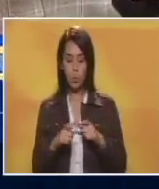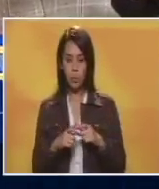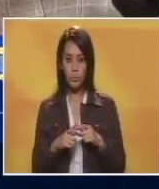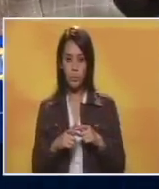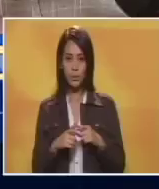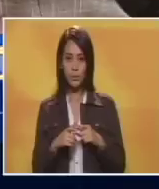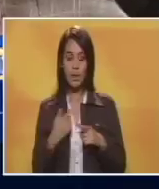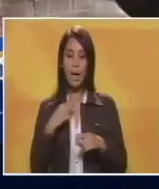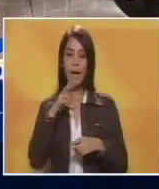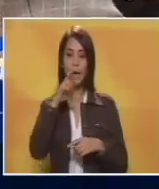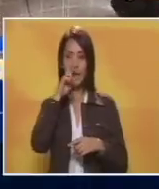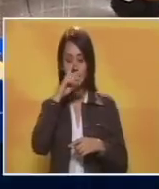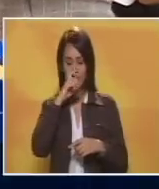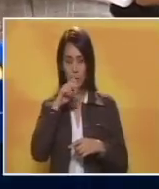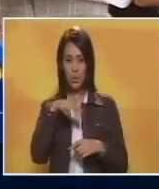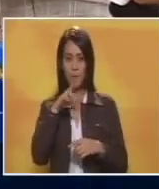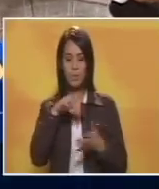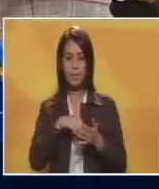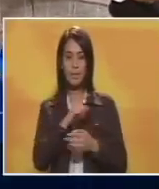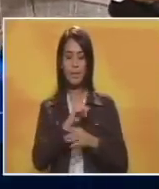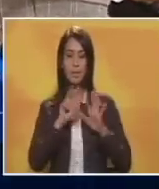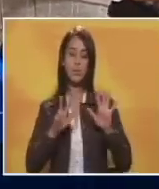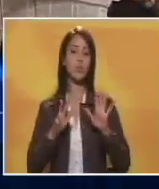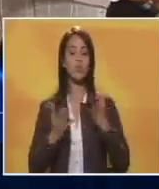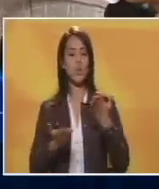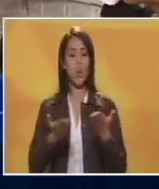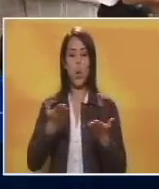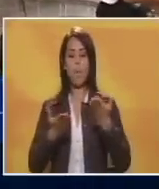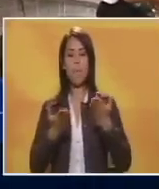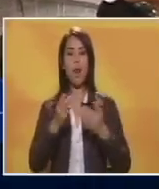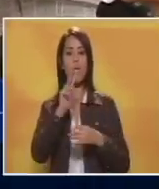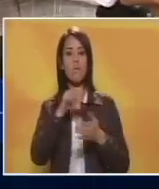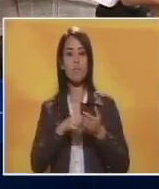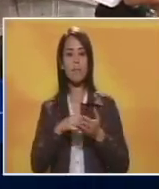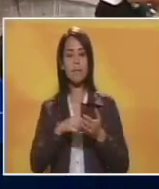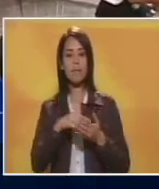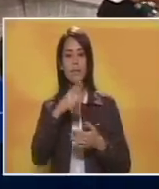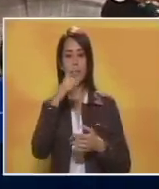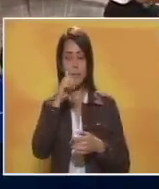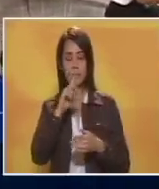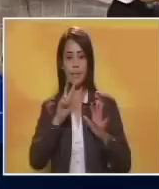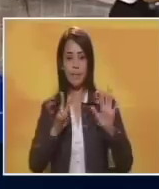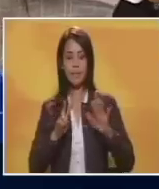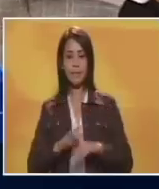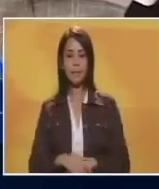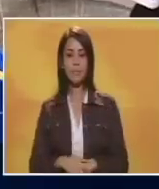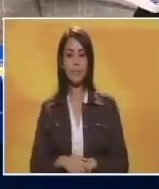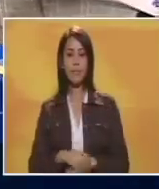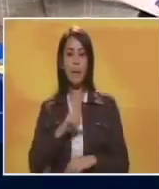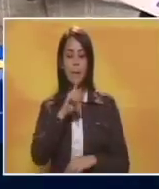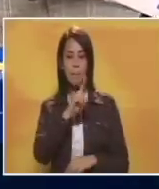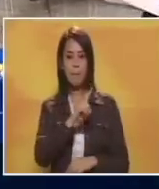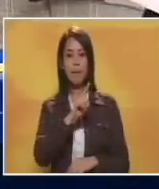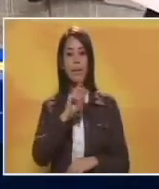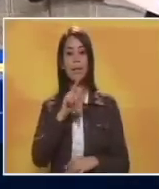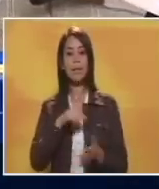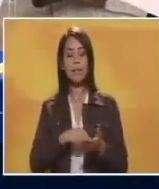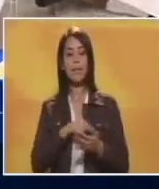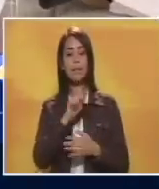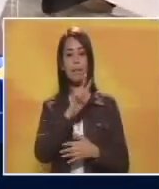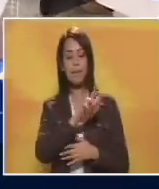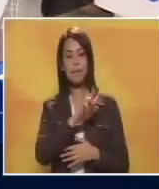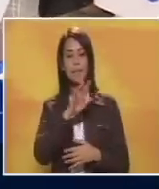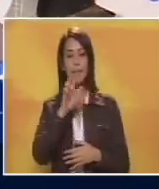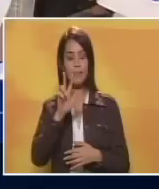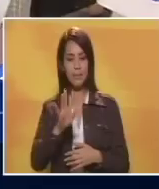llevamos en el 2018, si comparamos con el 2017, en el primer trimestre tenemos 1.035 homicidios